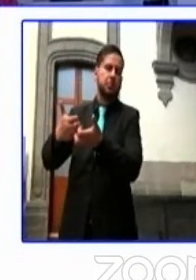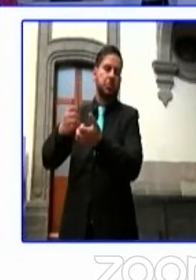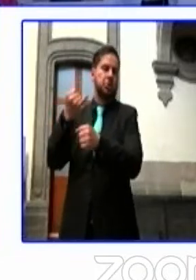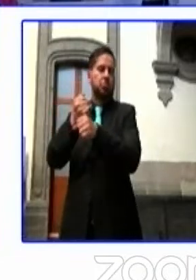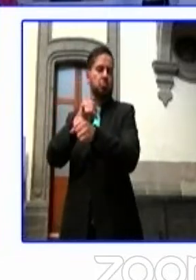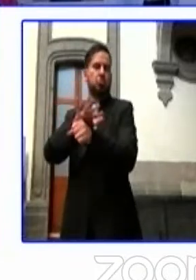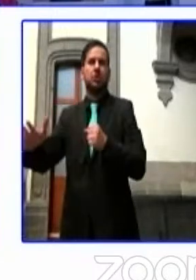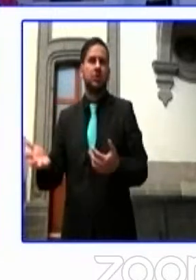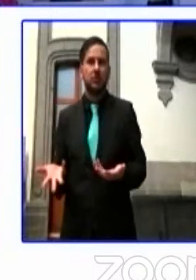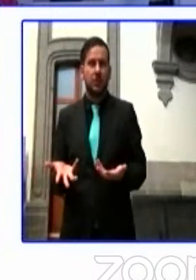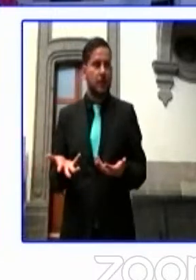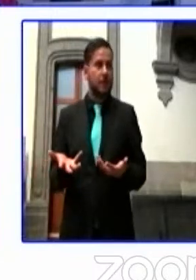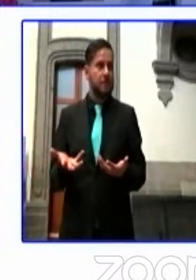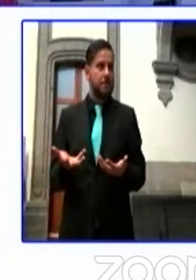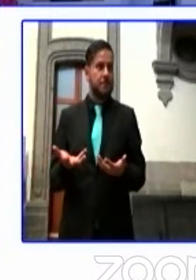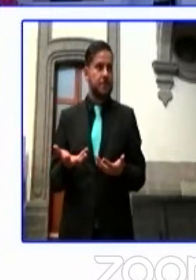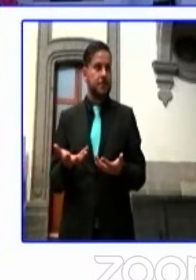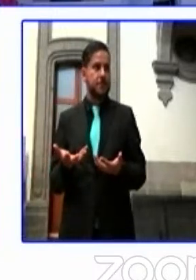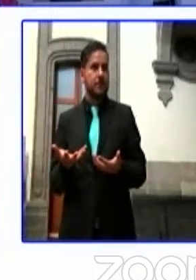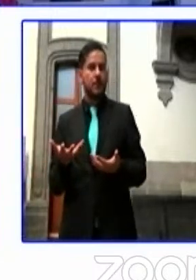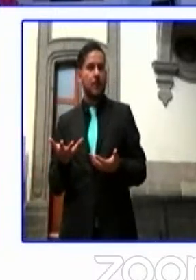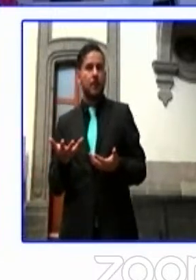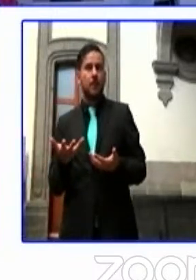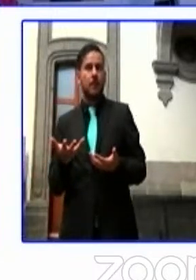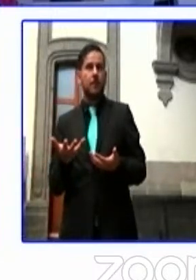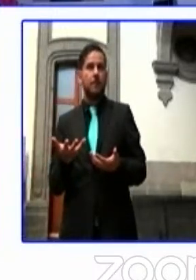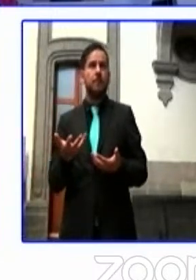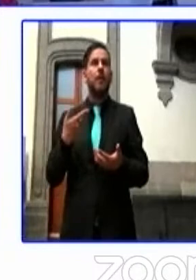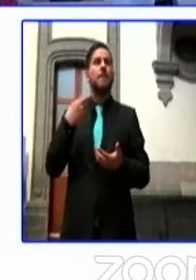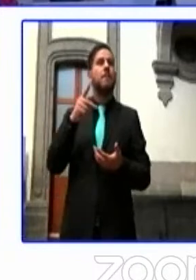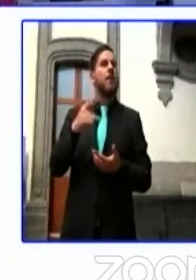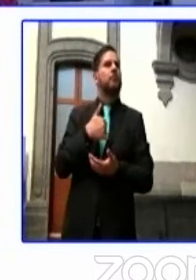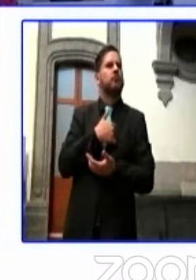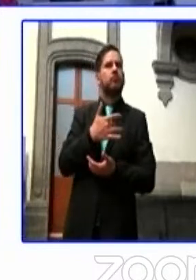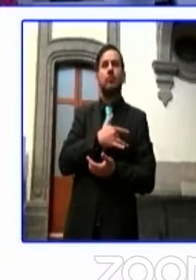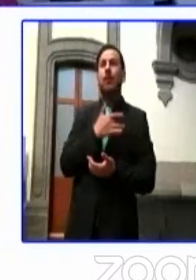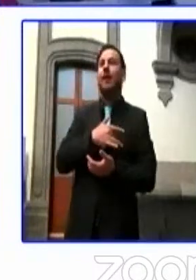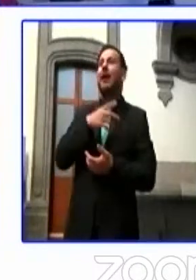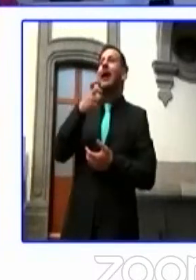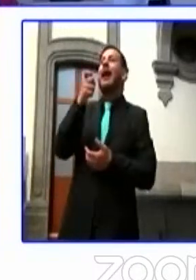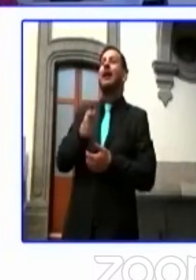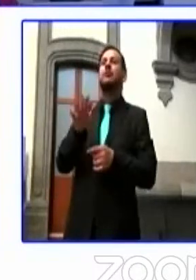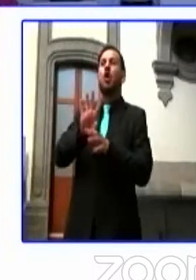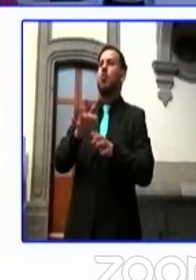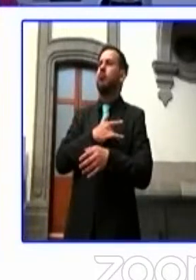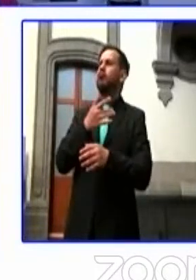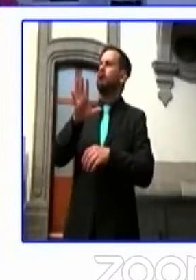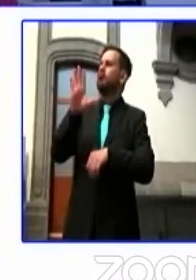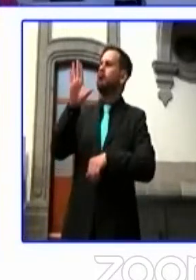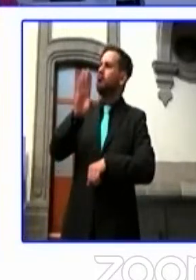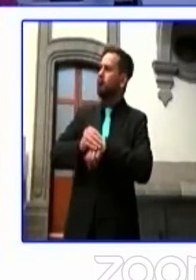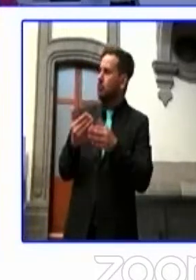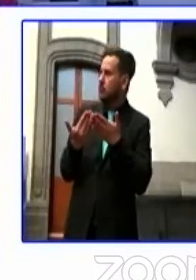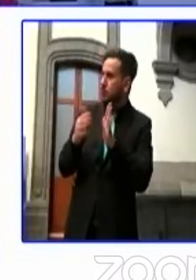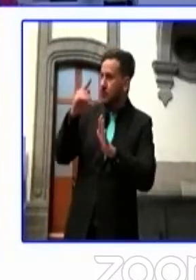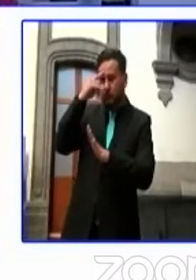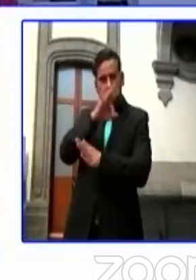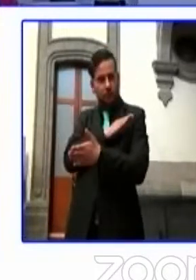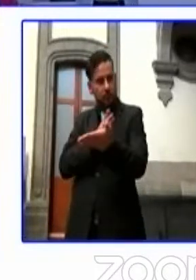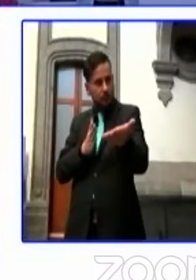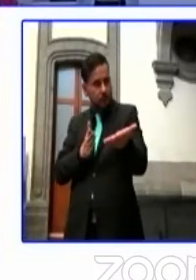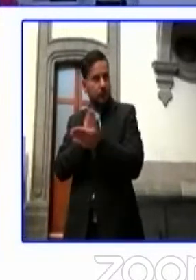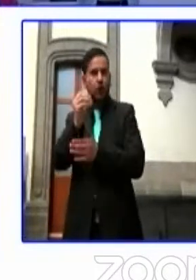Y entonces vemos que este componente de accesibilidad, que al final es la llave que nos va a permitir acceder a